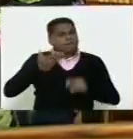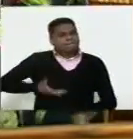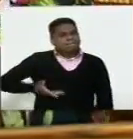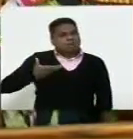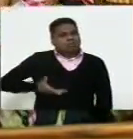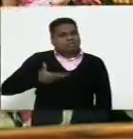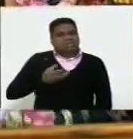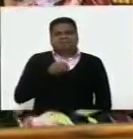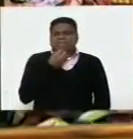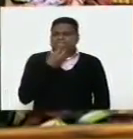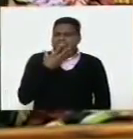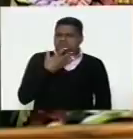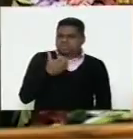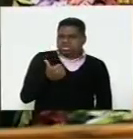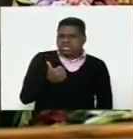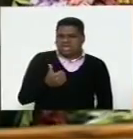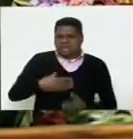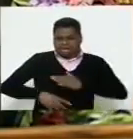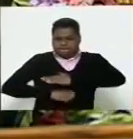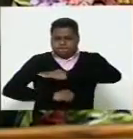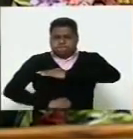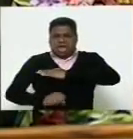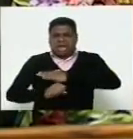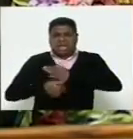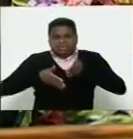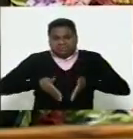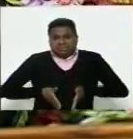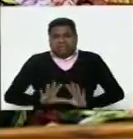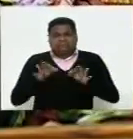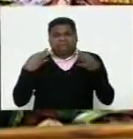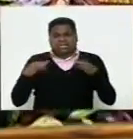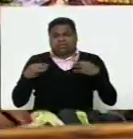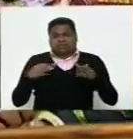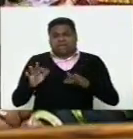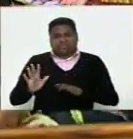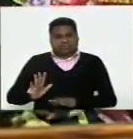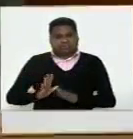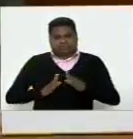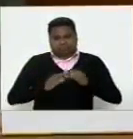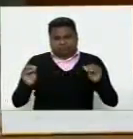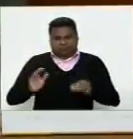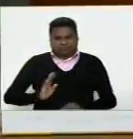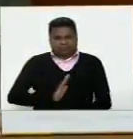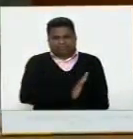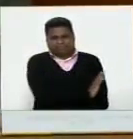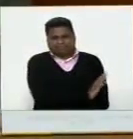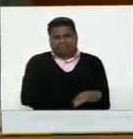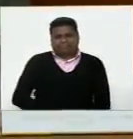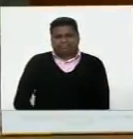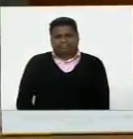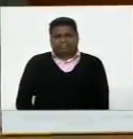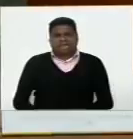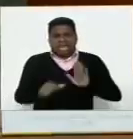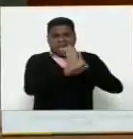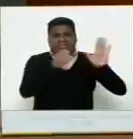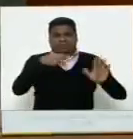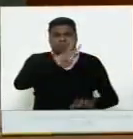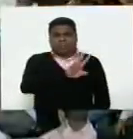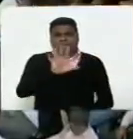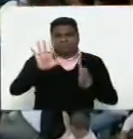los beneficios del parto y nacimiento humanizado. Es todo. En consideración, el artículo